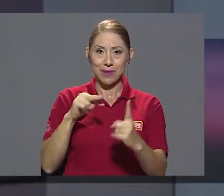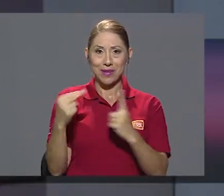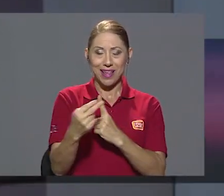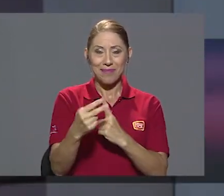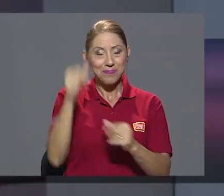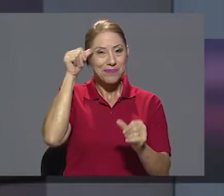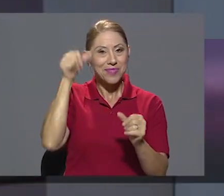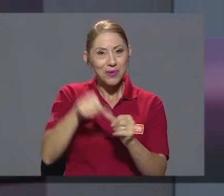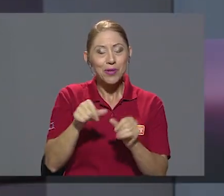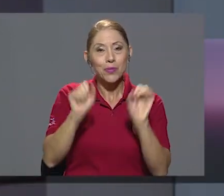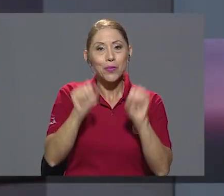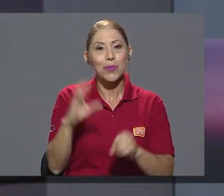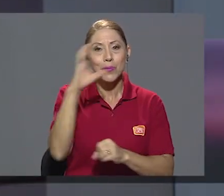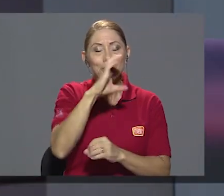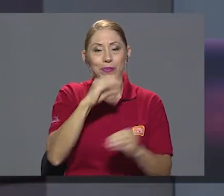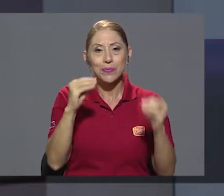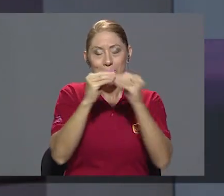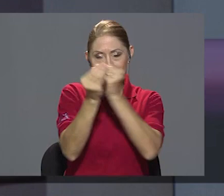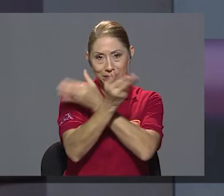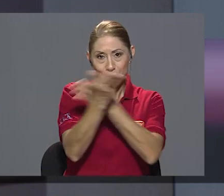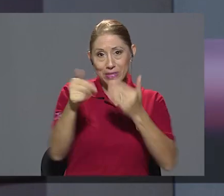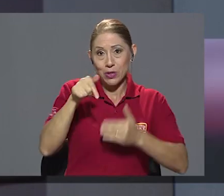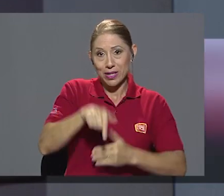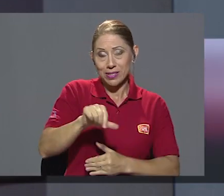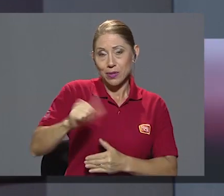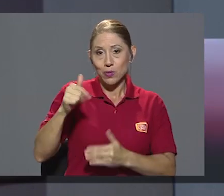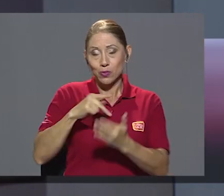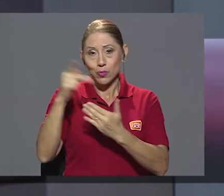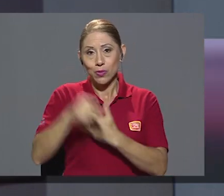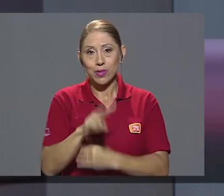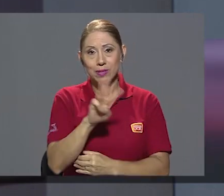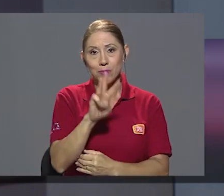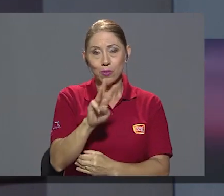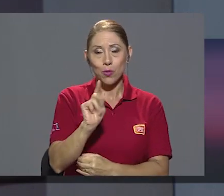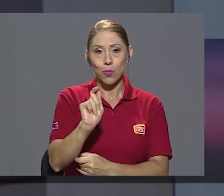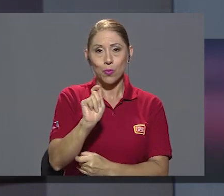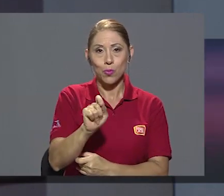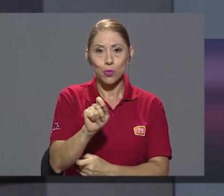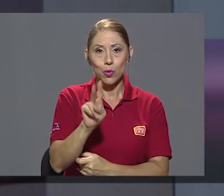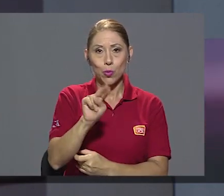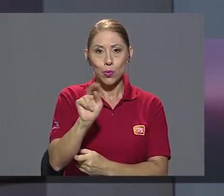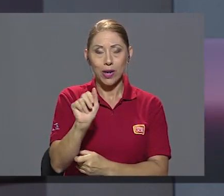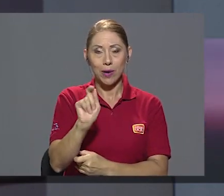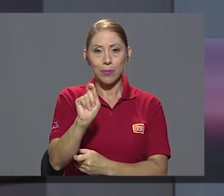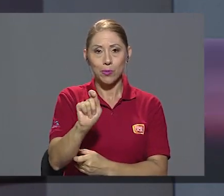aquí en Una Mirada. Les recuerdo que puede buscar más información sobre este y otros programas en